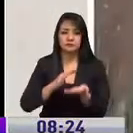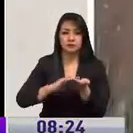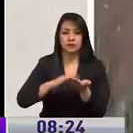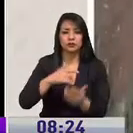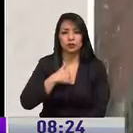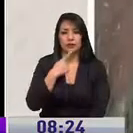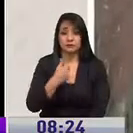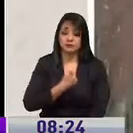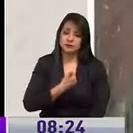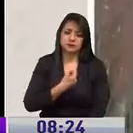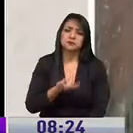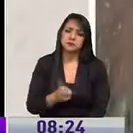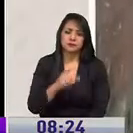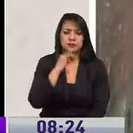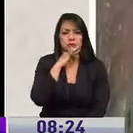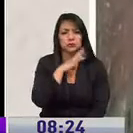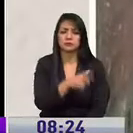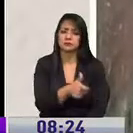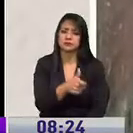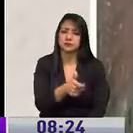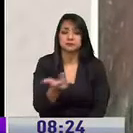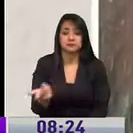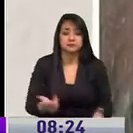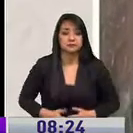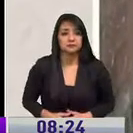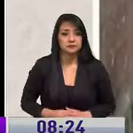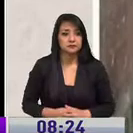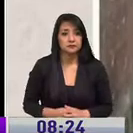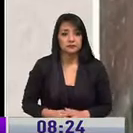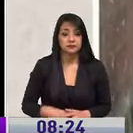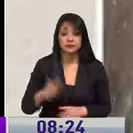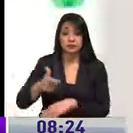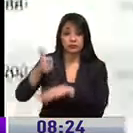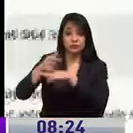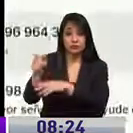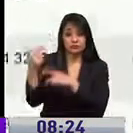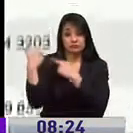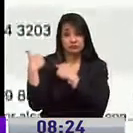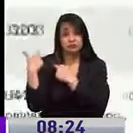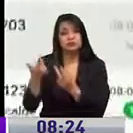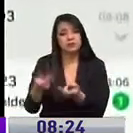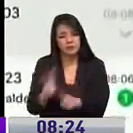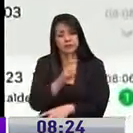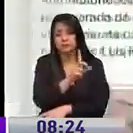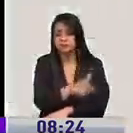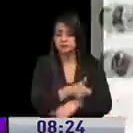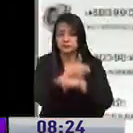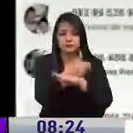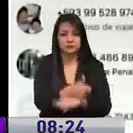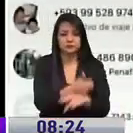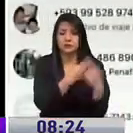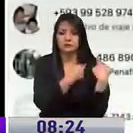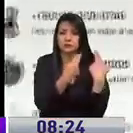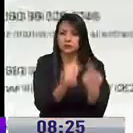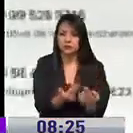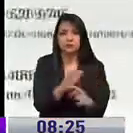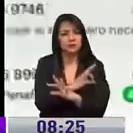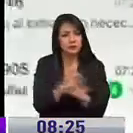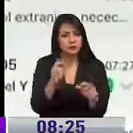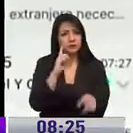diga, nosotros también somos gestores de este inmundicia. No solamente son las autoridades, nosotros, hay que llegar a